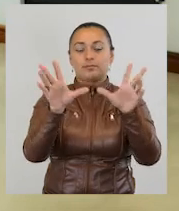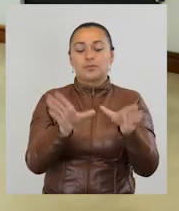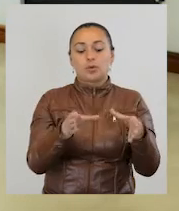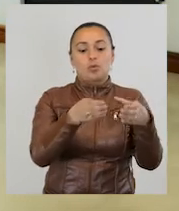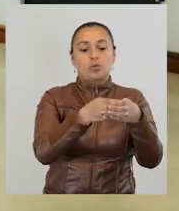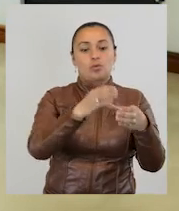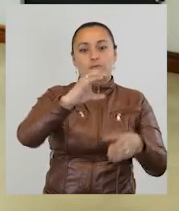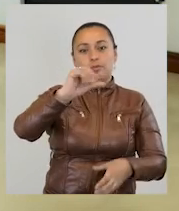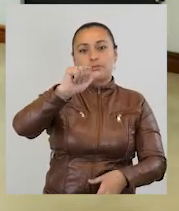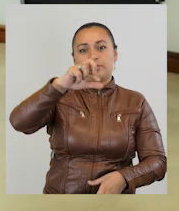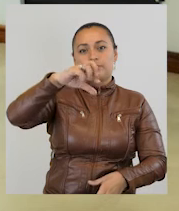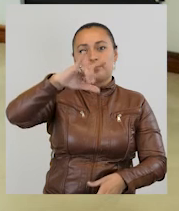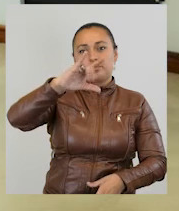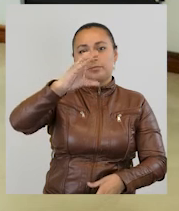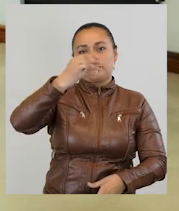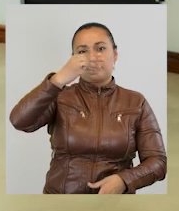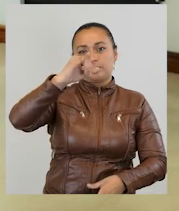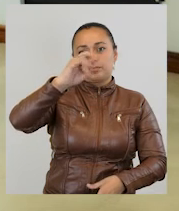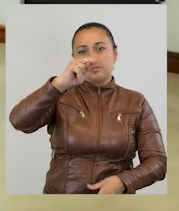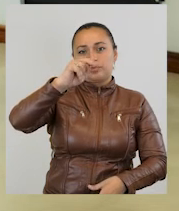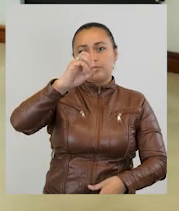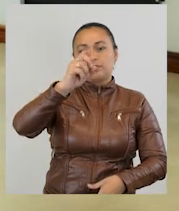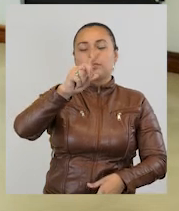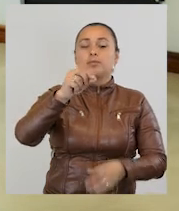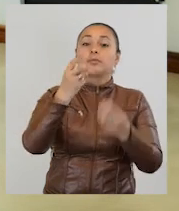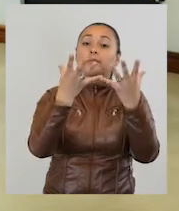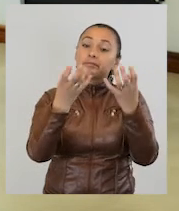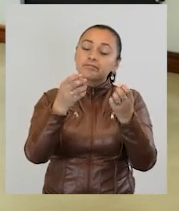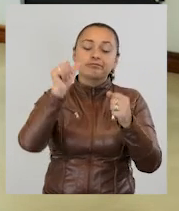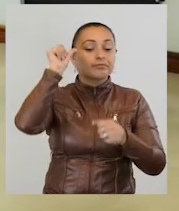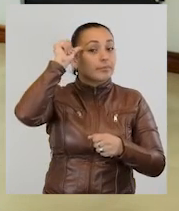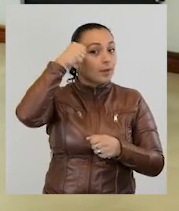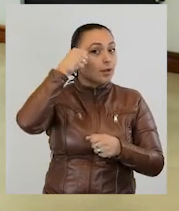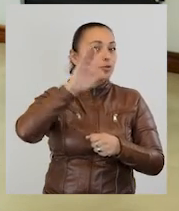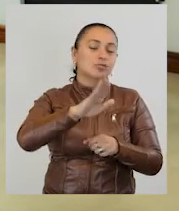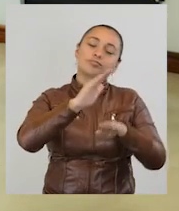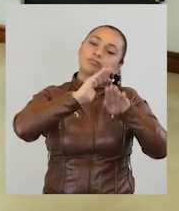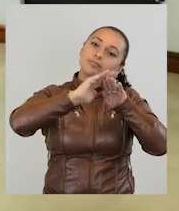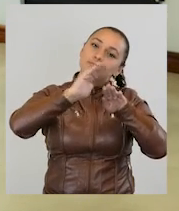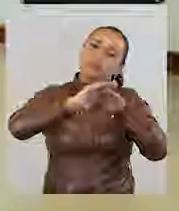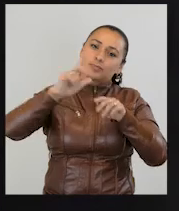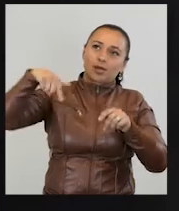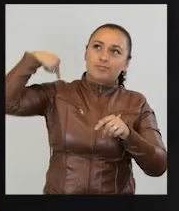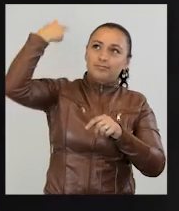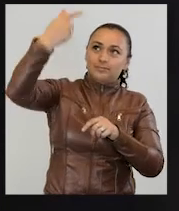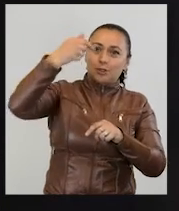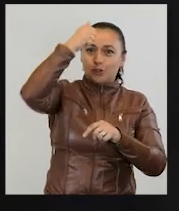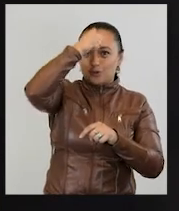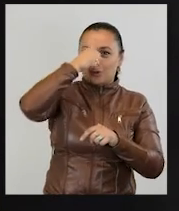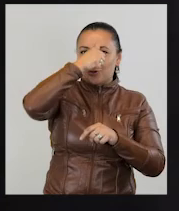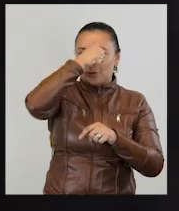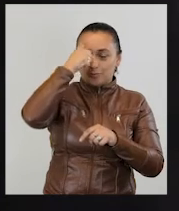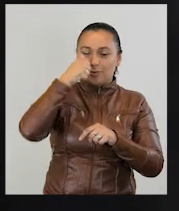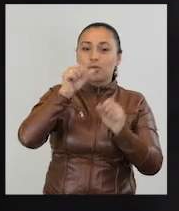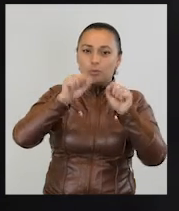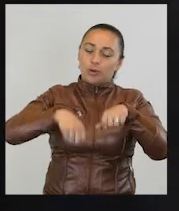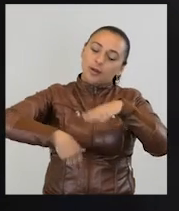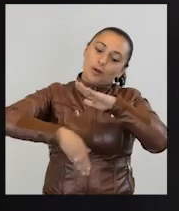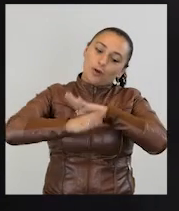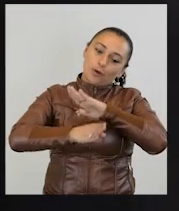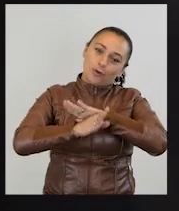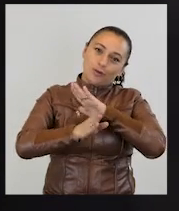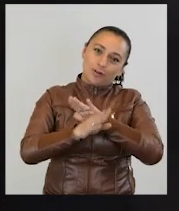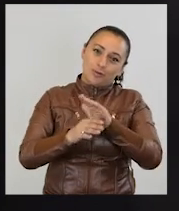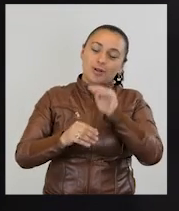de los hermanos menores capuchinos, queremos recordar la invitación a encontrarnos nuevamente el próximo domingo